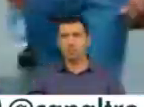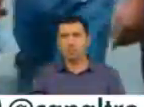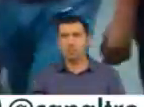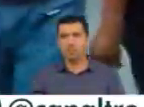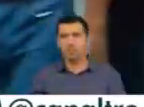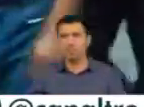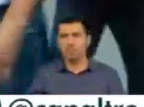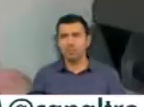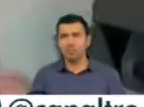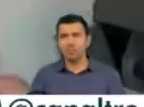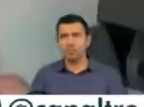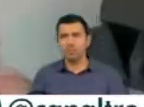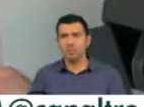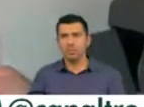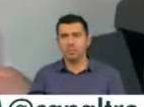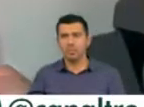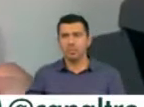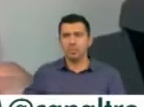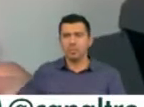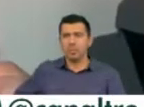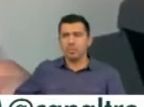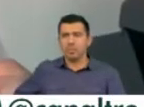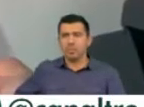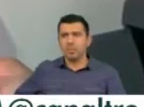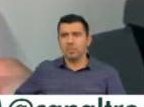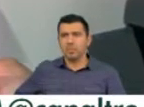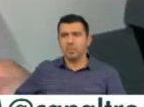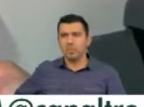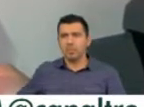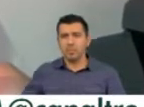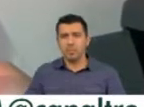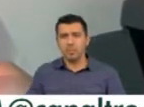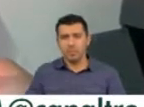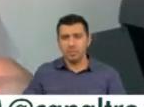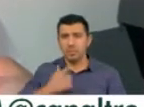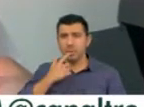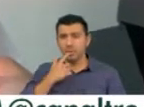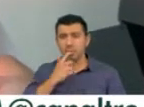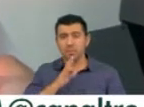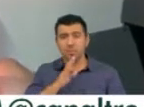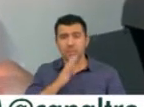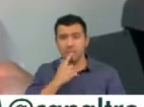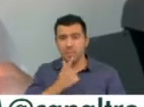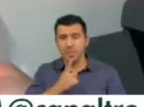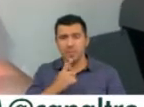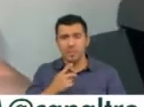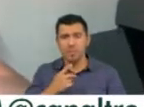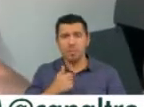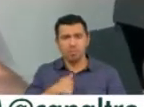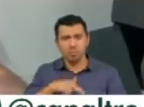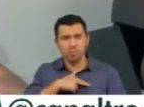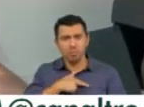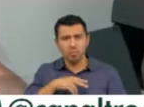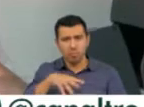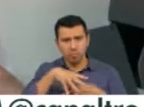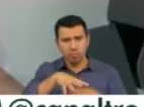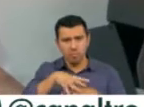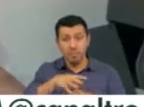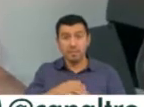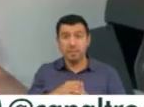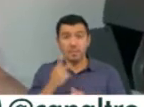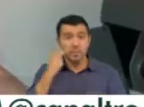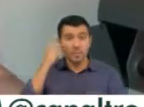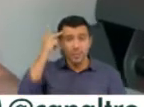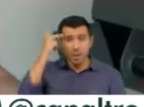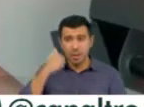género bueno nosotros marchamos Porque nosotros somos los responsables de educar a nuestros hijos porque nosotros como padres de